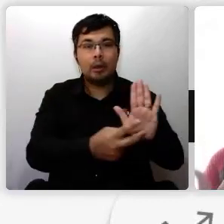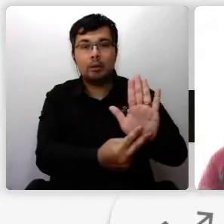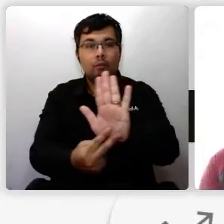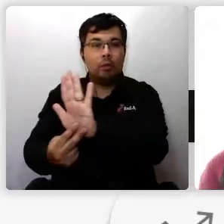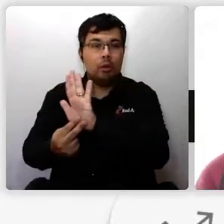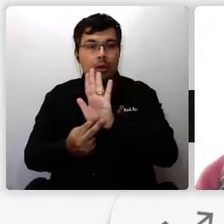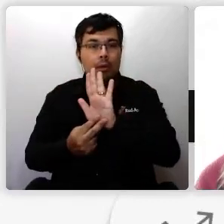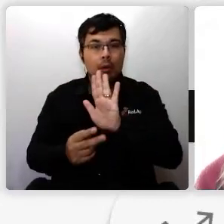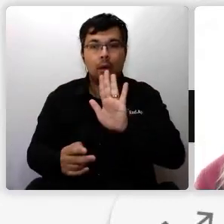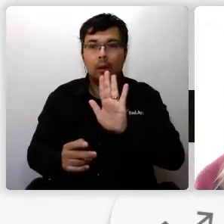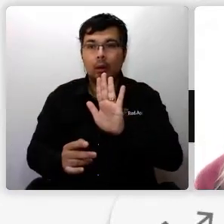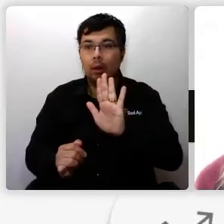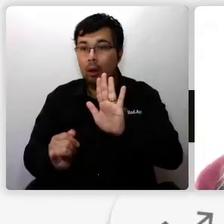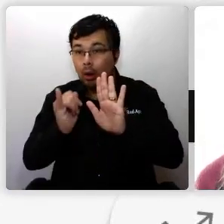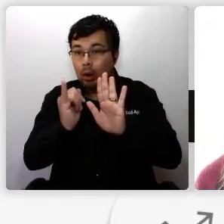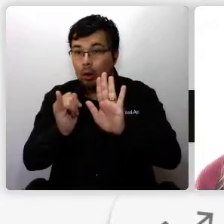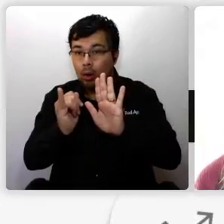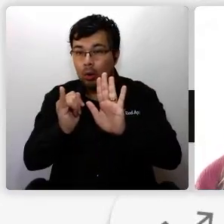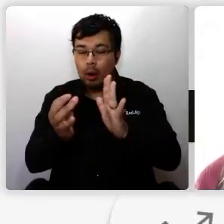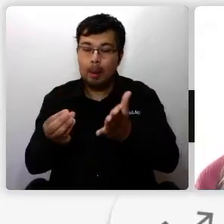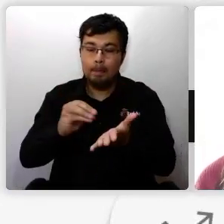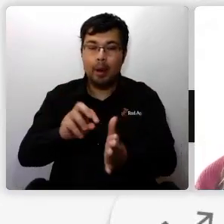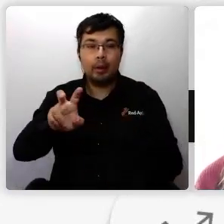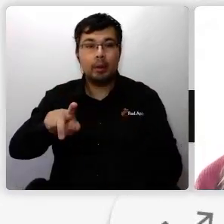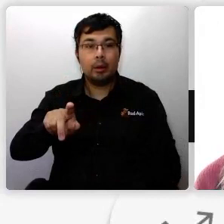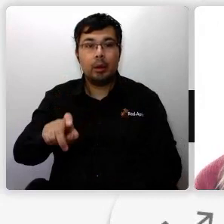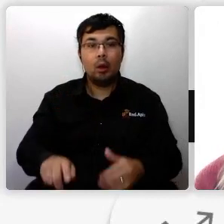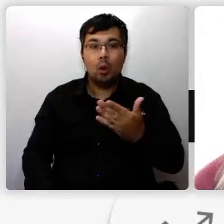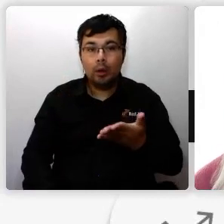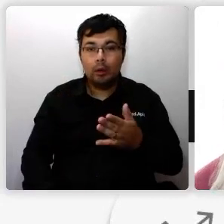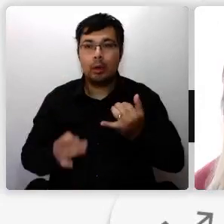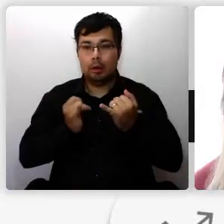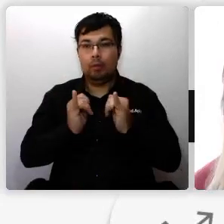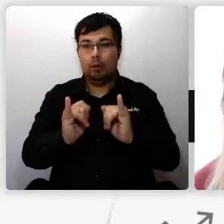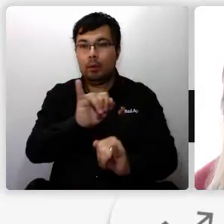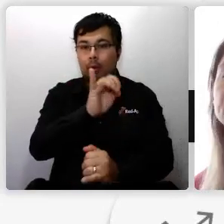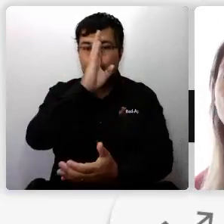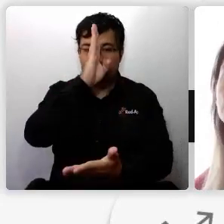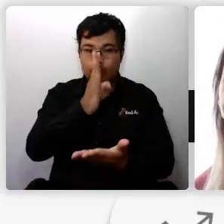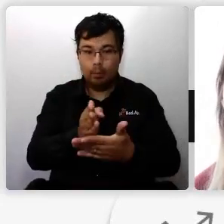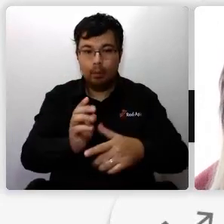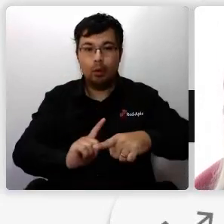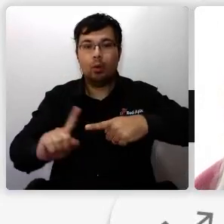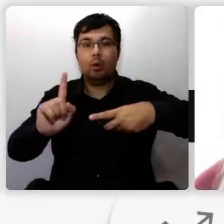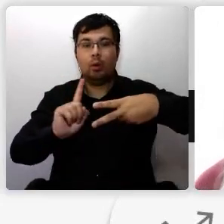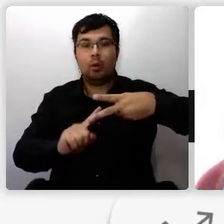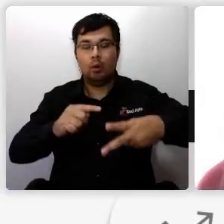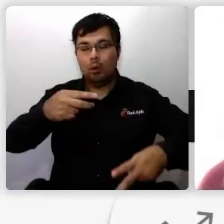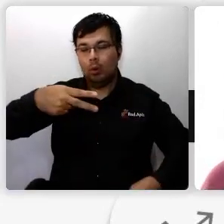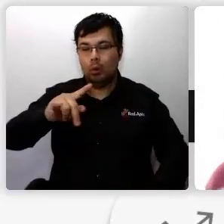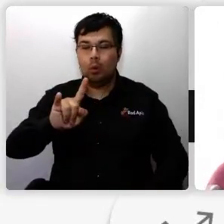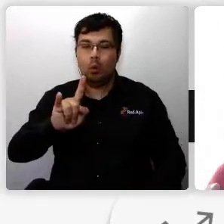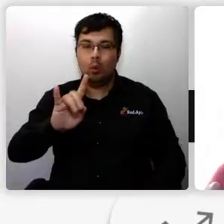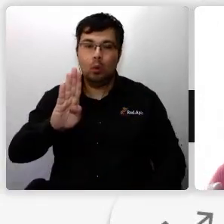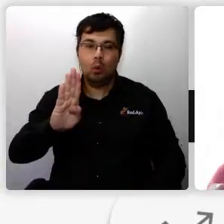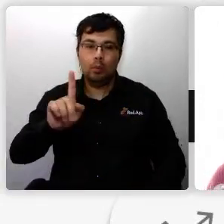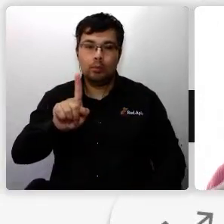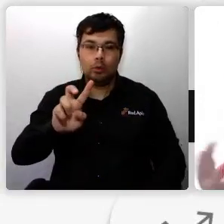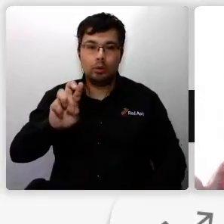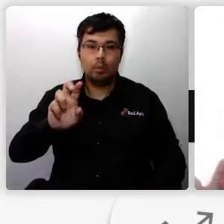Entonces, con esa información podemos ir tomando decisiones. También está HubSpot, que son este tipo